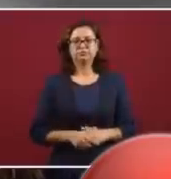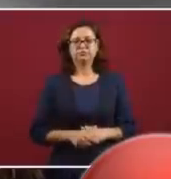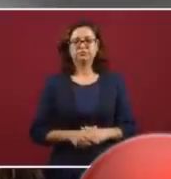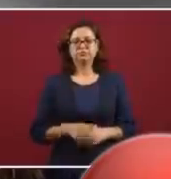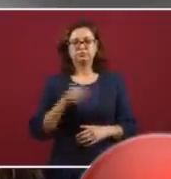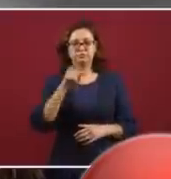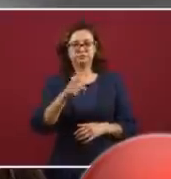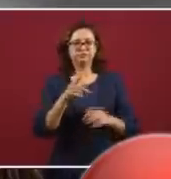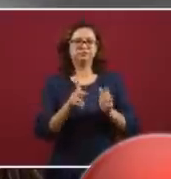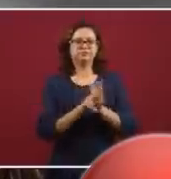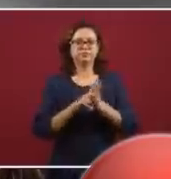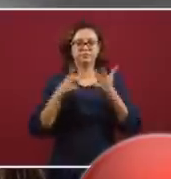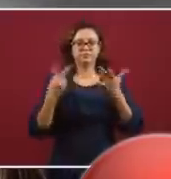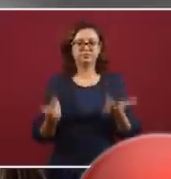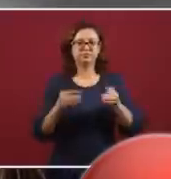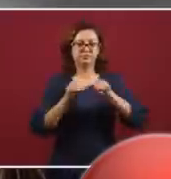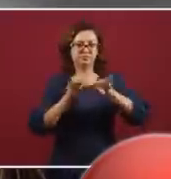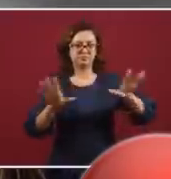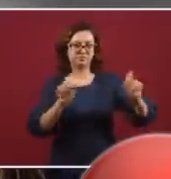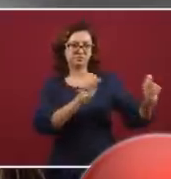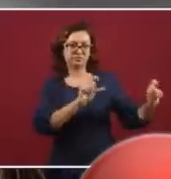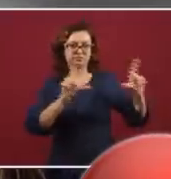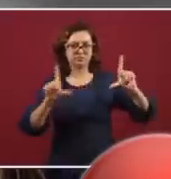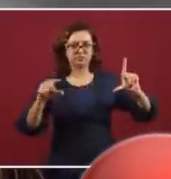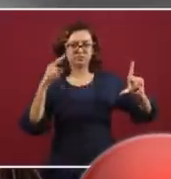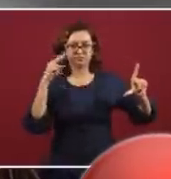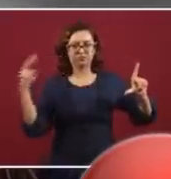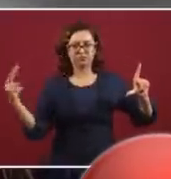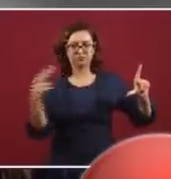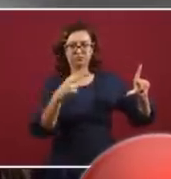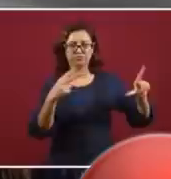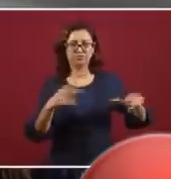Esto fue lo que puso el Reforma.